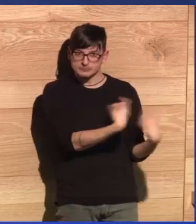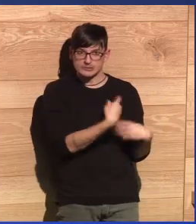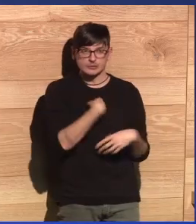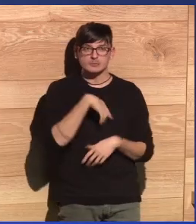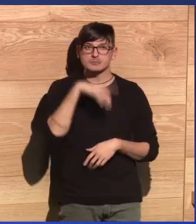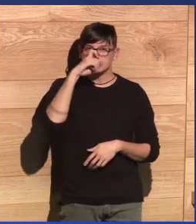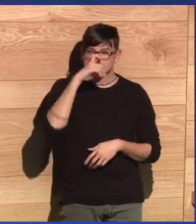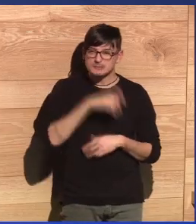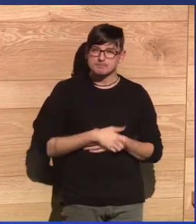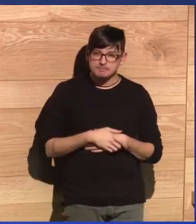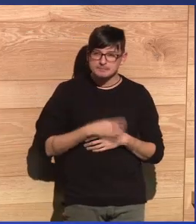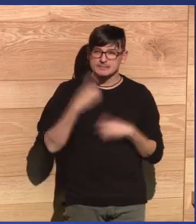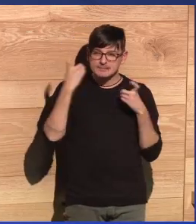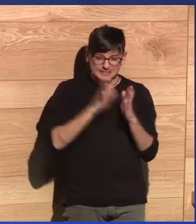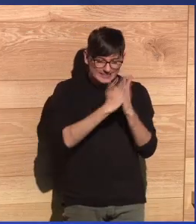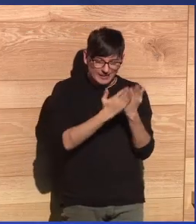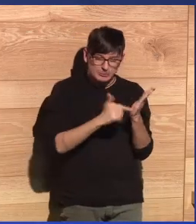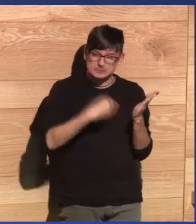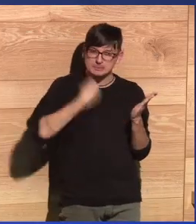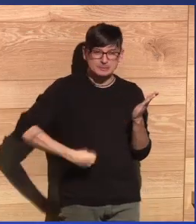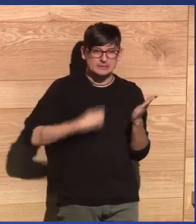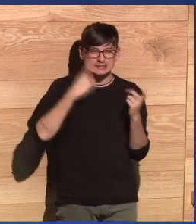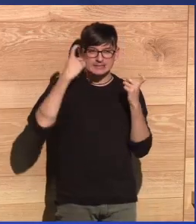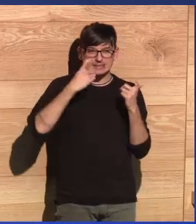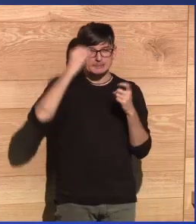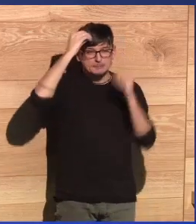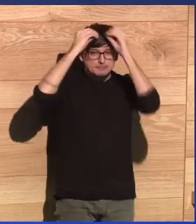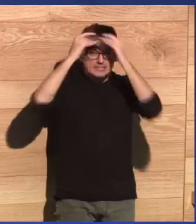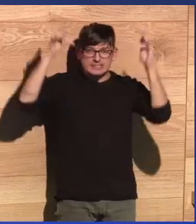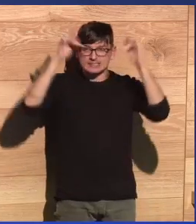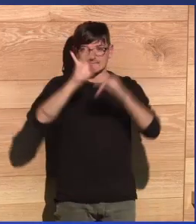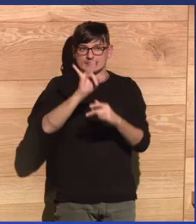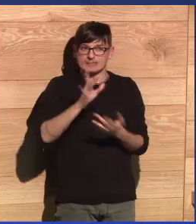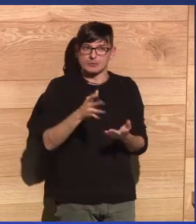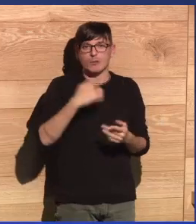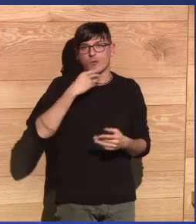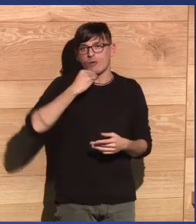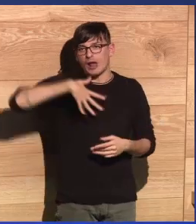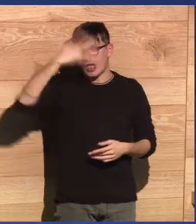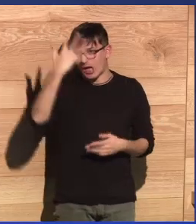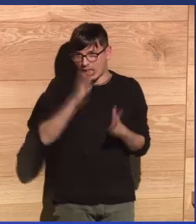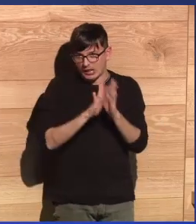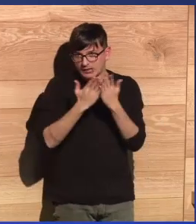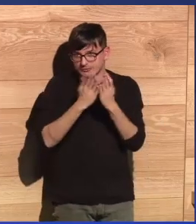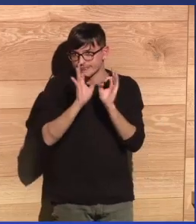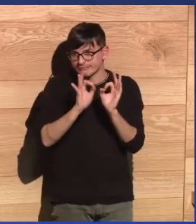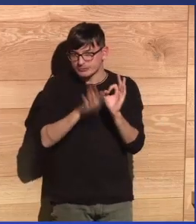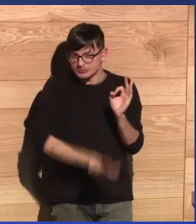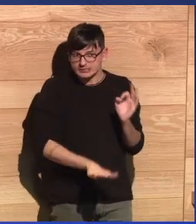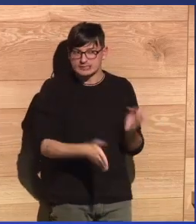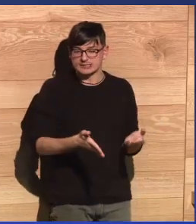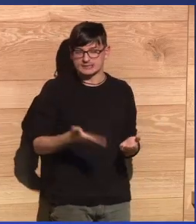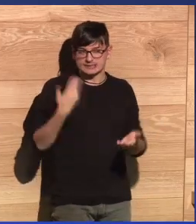y me intentaba imaginar con este libro en las manos. Y evidentemente sí, claro que sí. Sobre todo por lo que se ha mencionado aquí, por la posibilidad